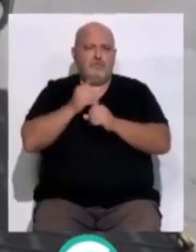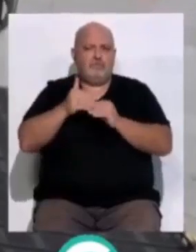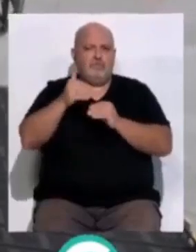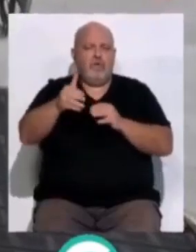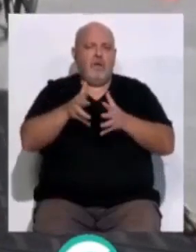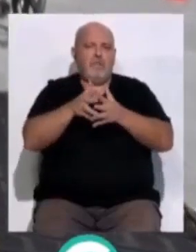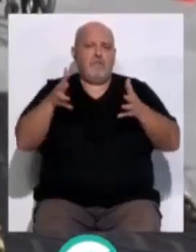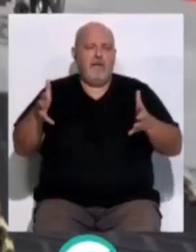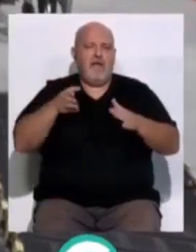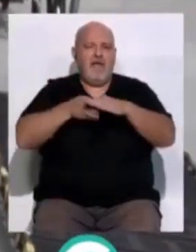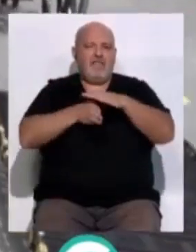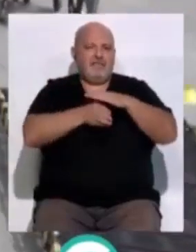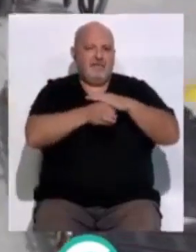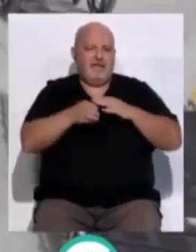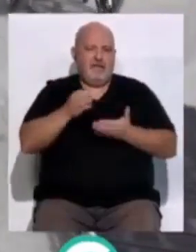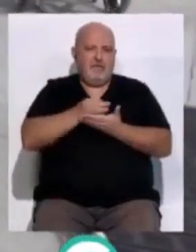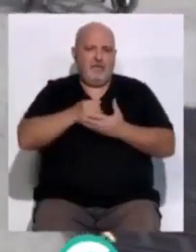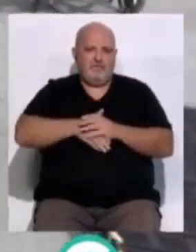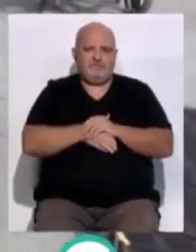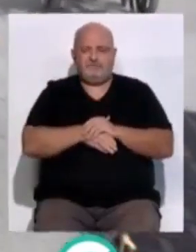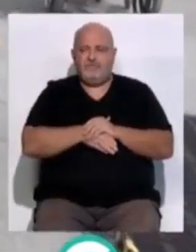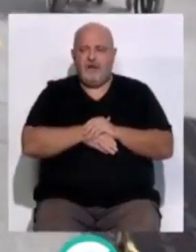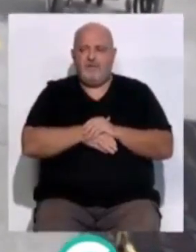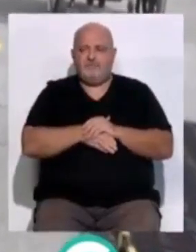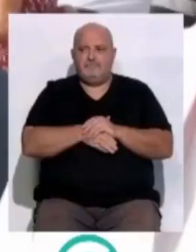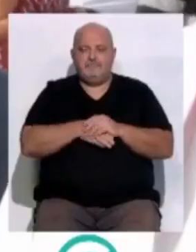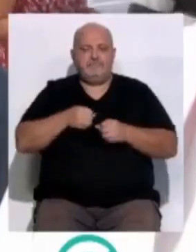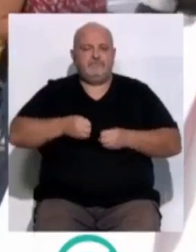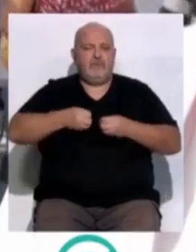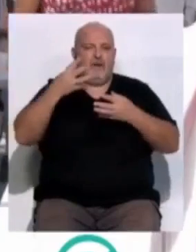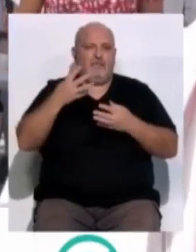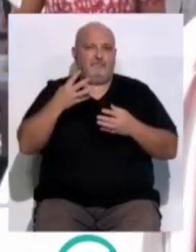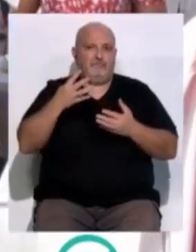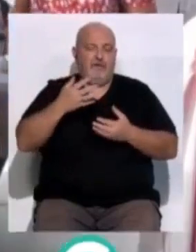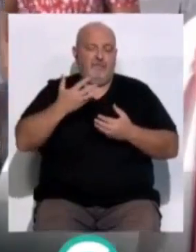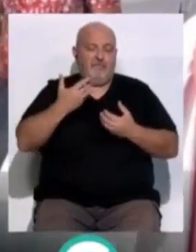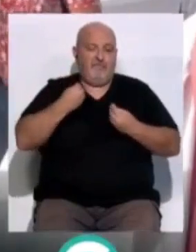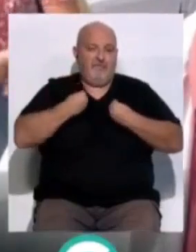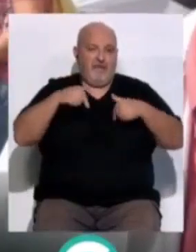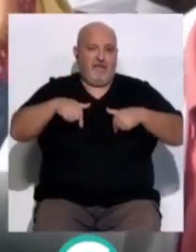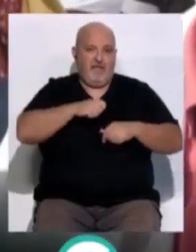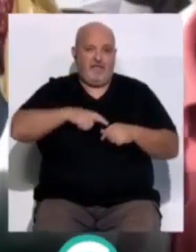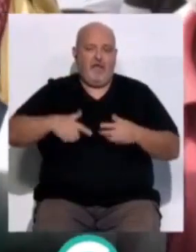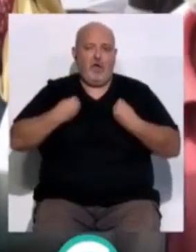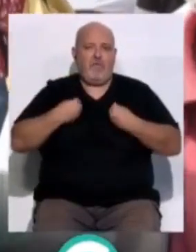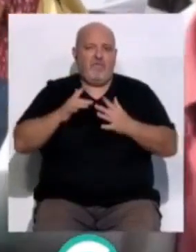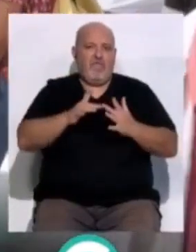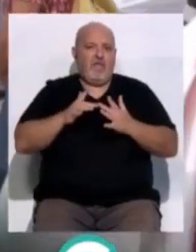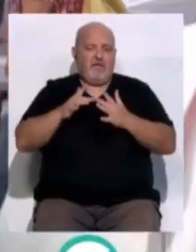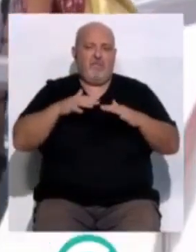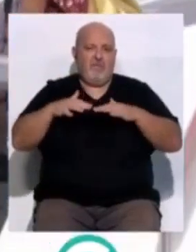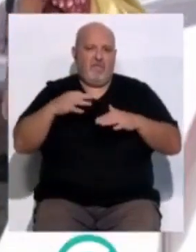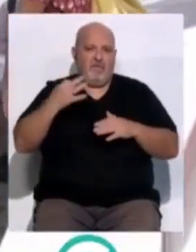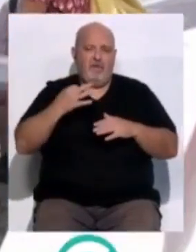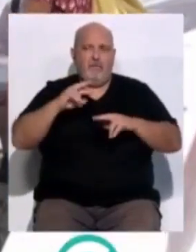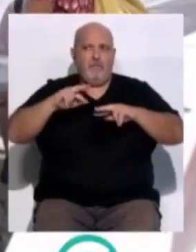al aumento de la accesibilidad en la ciudad. Para los vecinos, ¿no?, de la ciudad y que haya esa convivencia y que esa movilidad